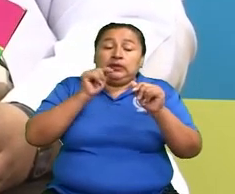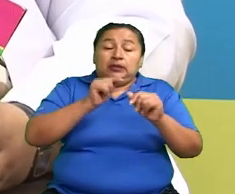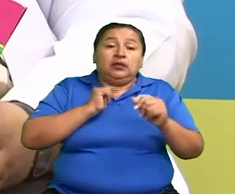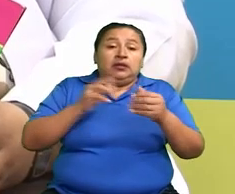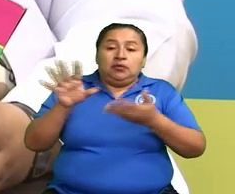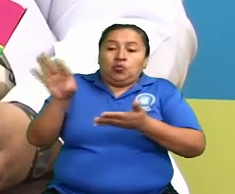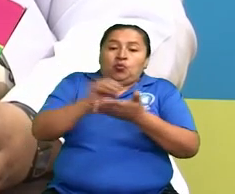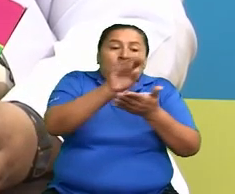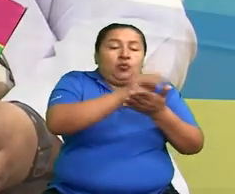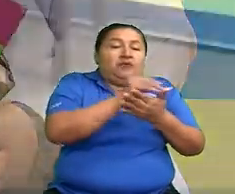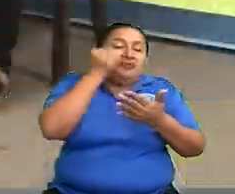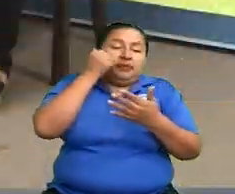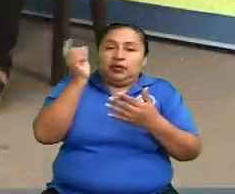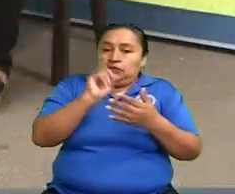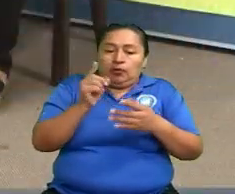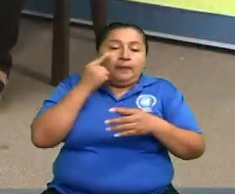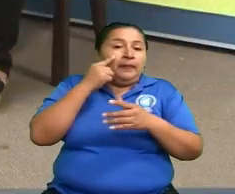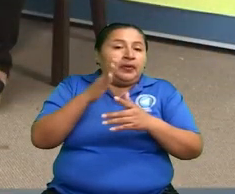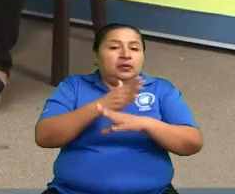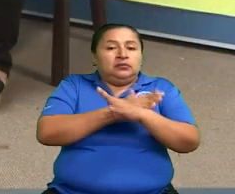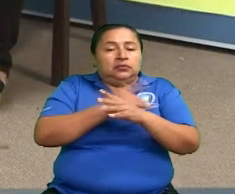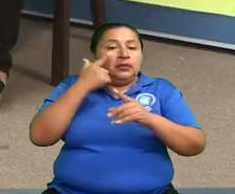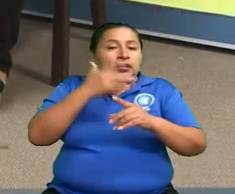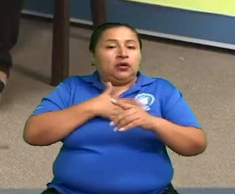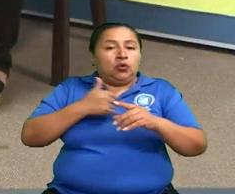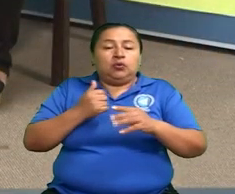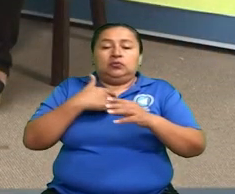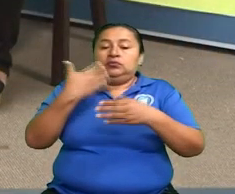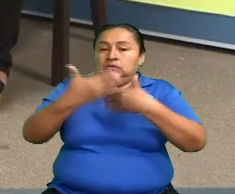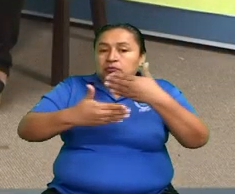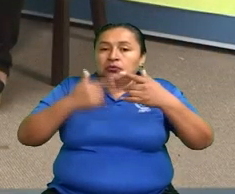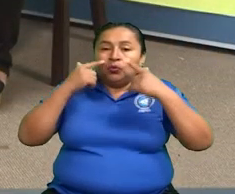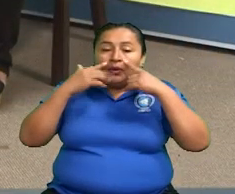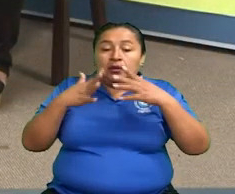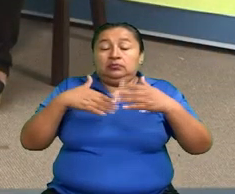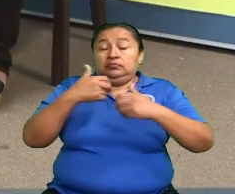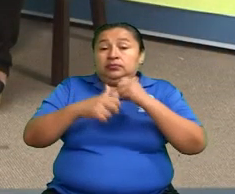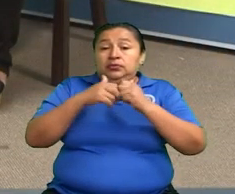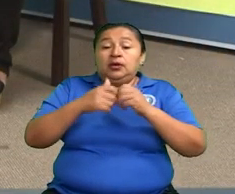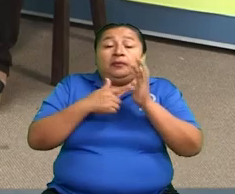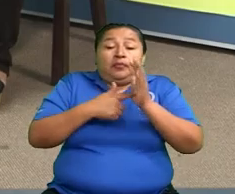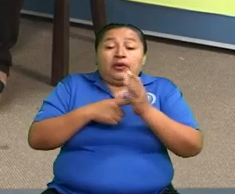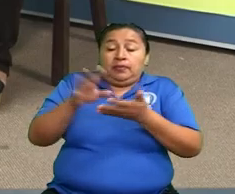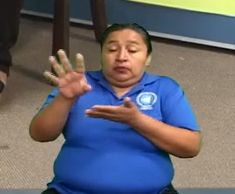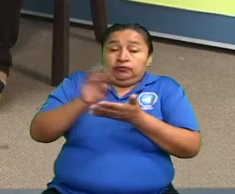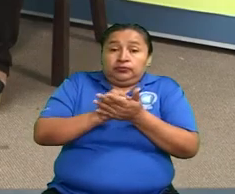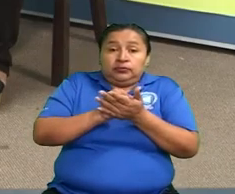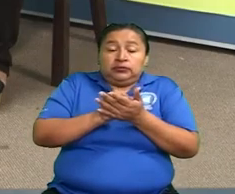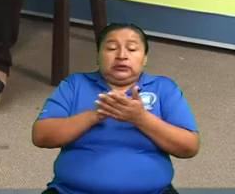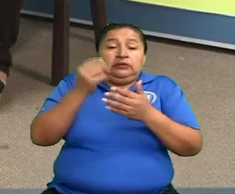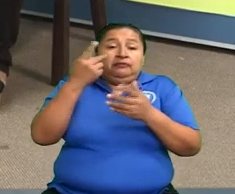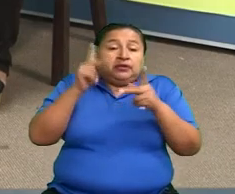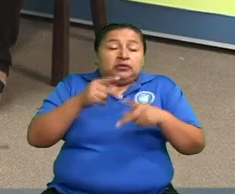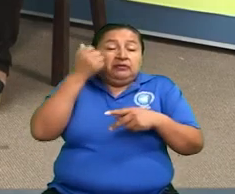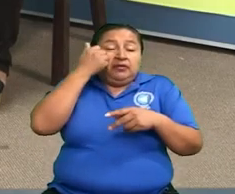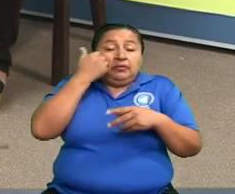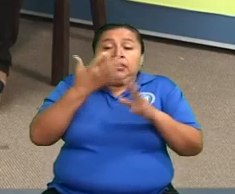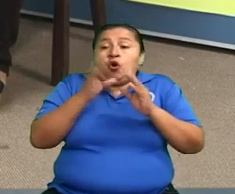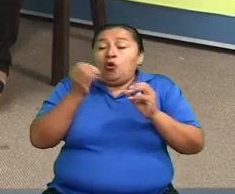contraer cualquier enfermedad, porque nos puede ocasionar hasta la muerte. Sí. Nos ocasiona que se nos infecte en nuestra comunidad o